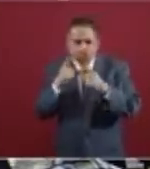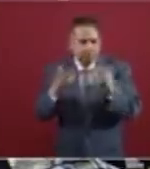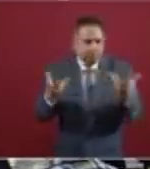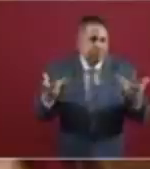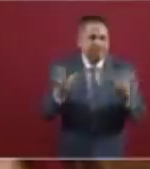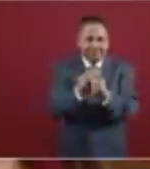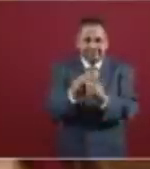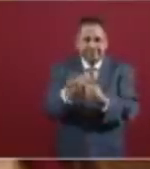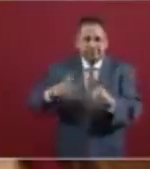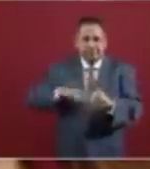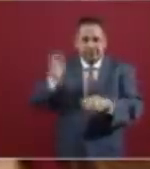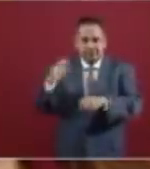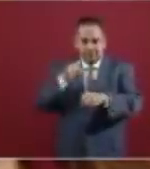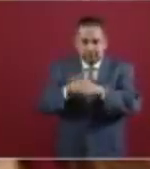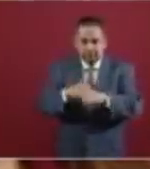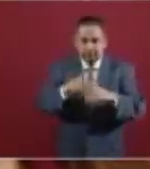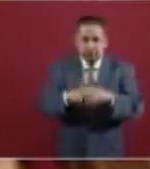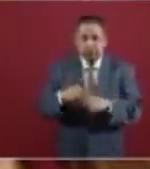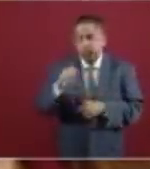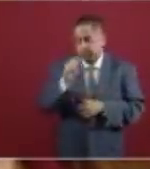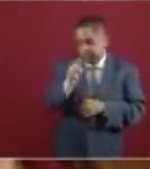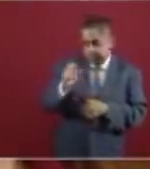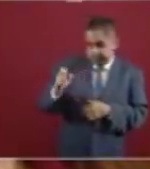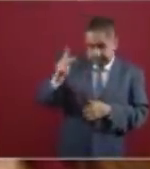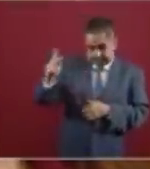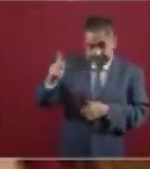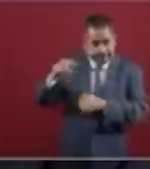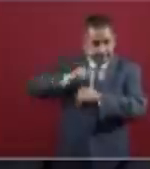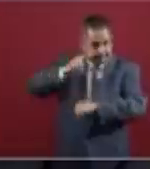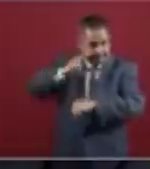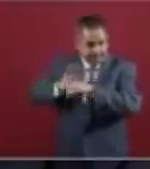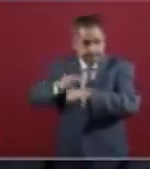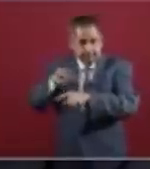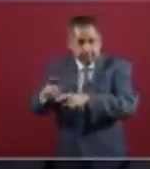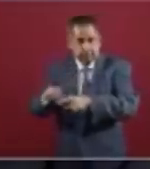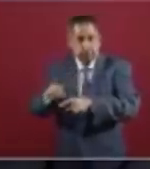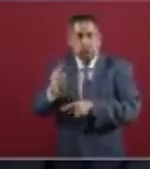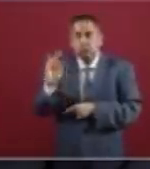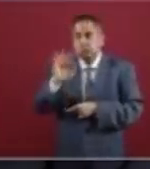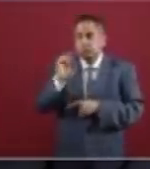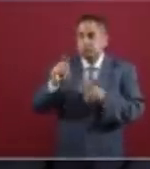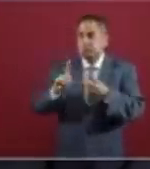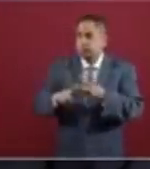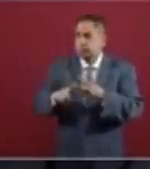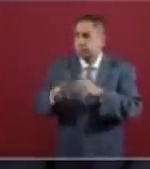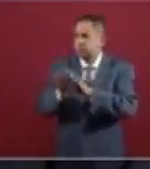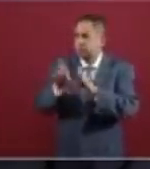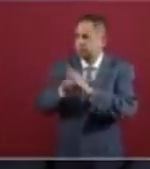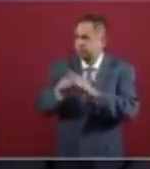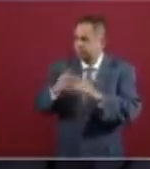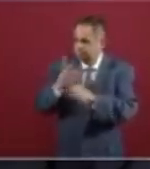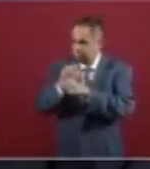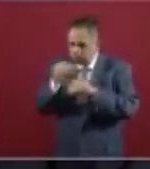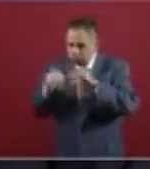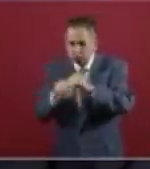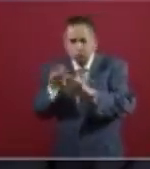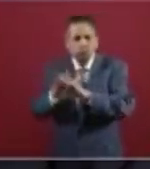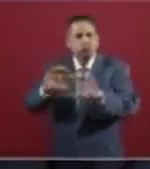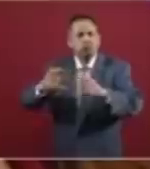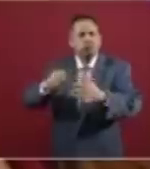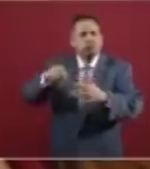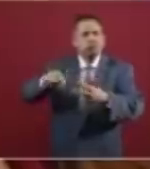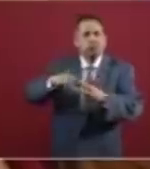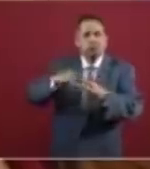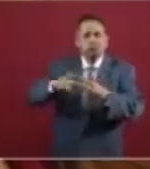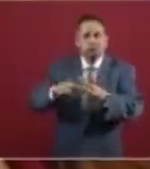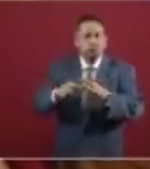gobierno federal por parte de la SEP? Y quizá nos pueda dar una opinión de cómo podría hacer el Congreso, ahora que son